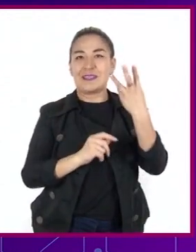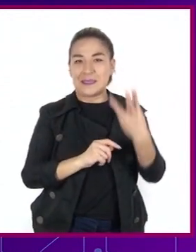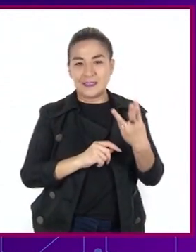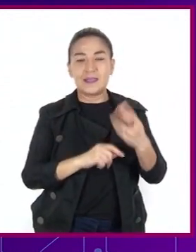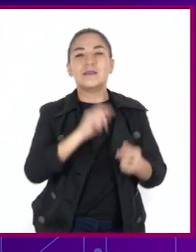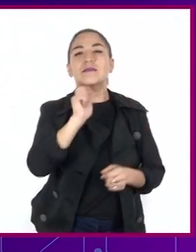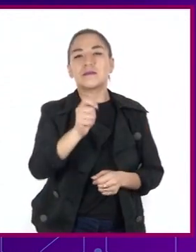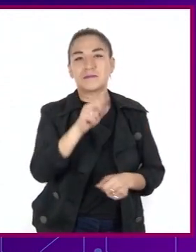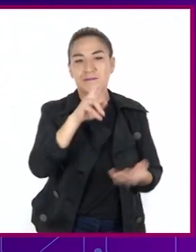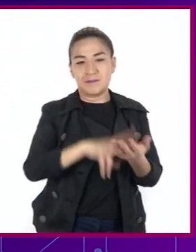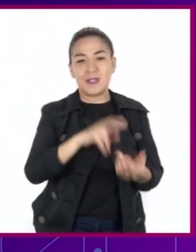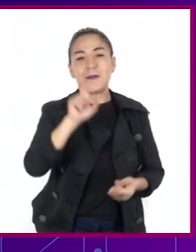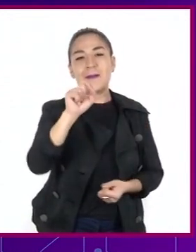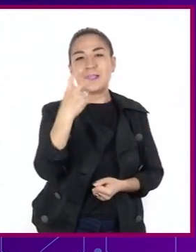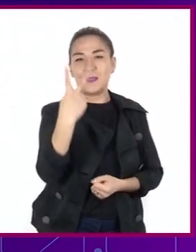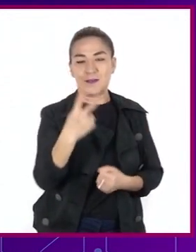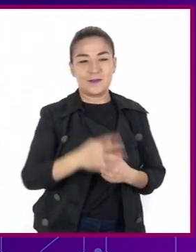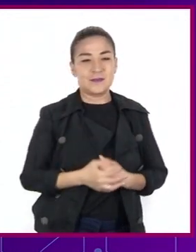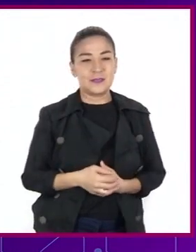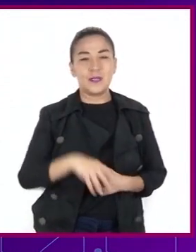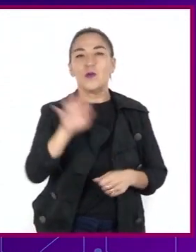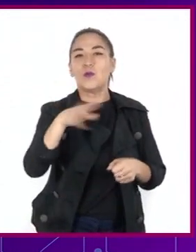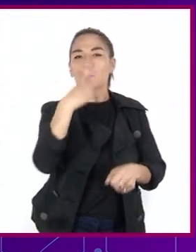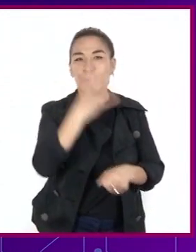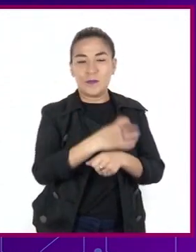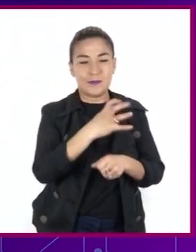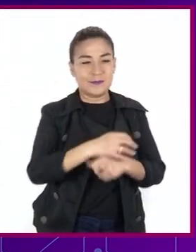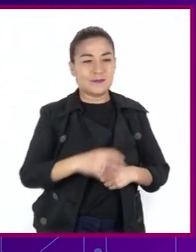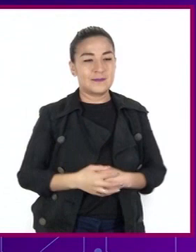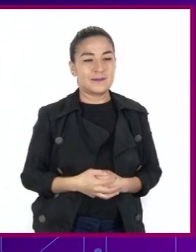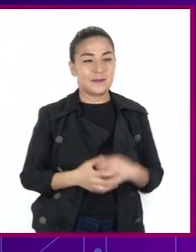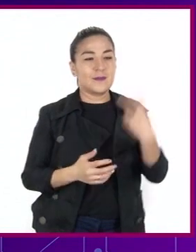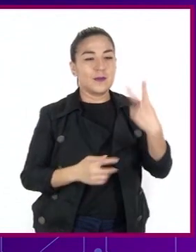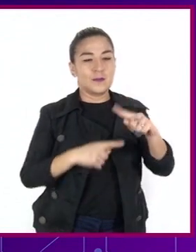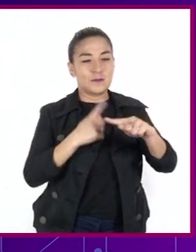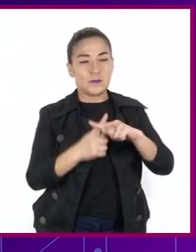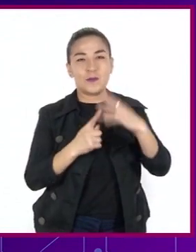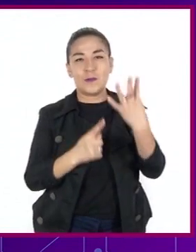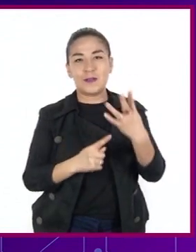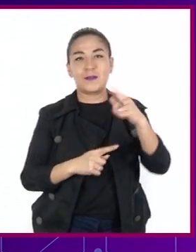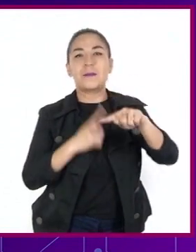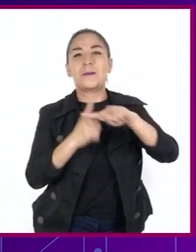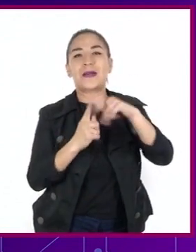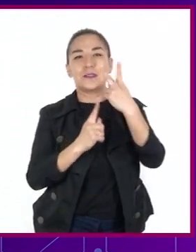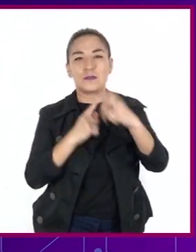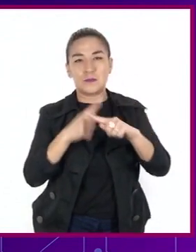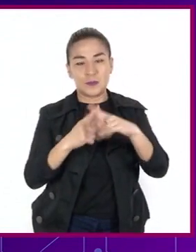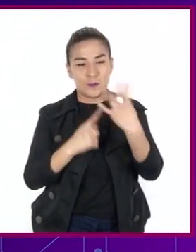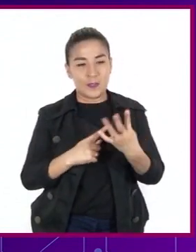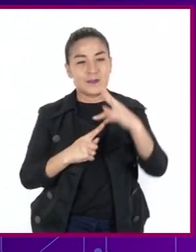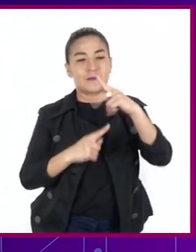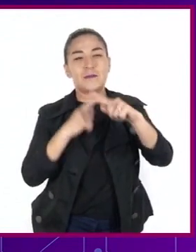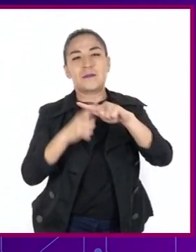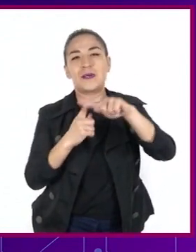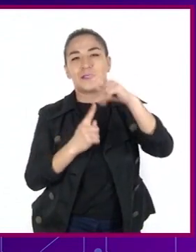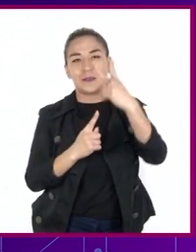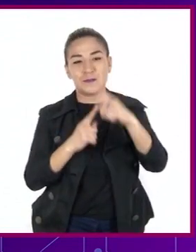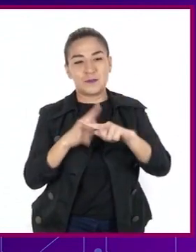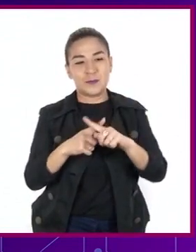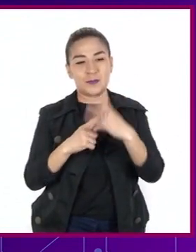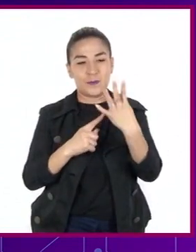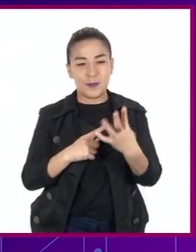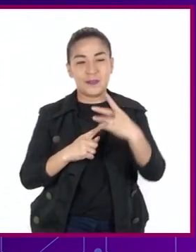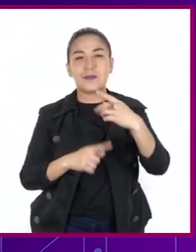término es 22. Para el cuarto término tenemos 2 por 4 más 2 por 4, más 2 por 4,